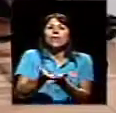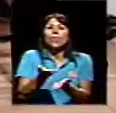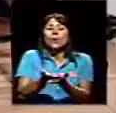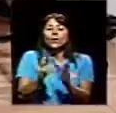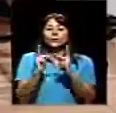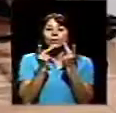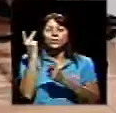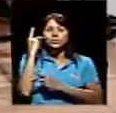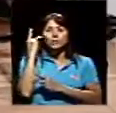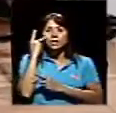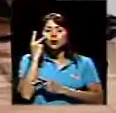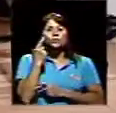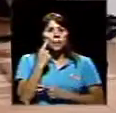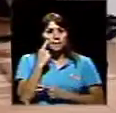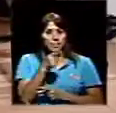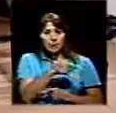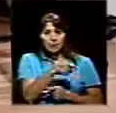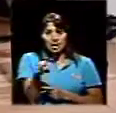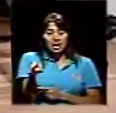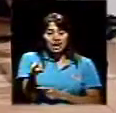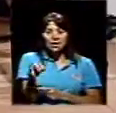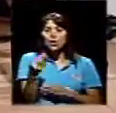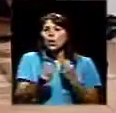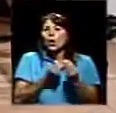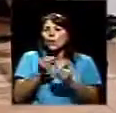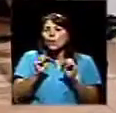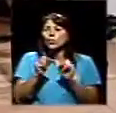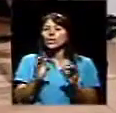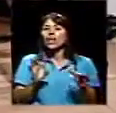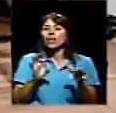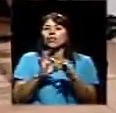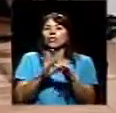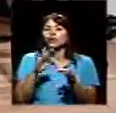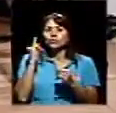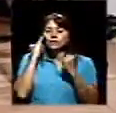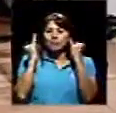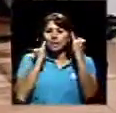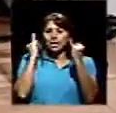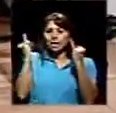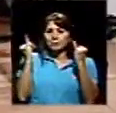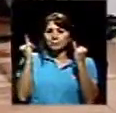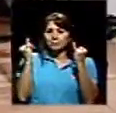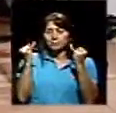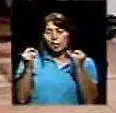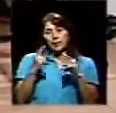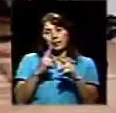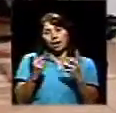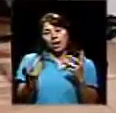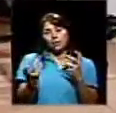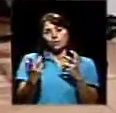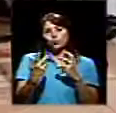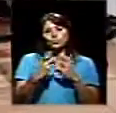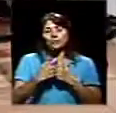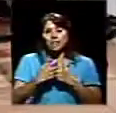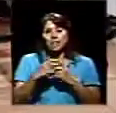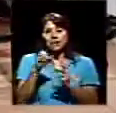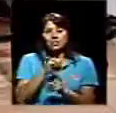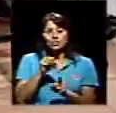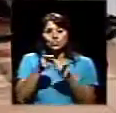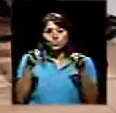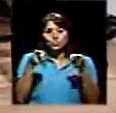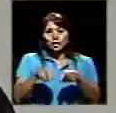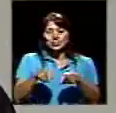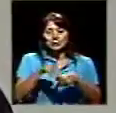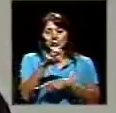de sus ideas, que siempre las tendría, ajustadas naturalmente a las circunstancias que han acaecido en este país después de su